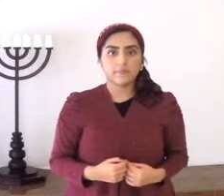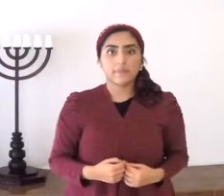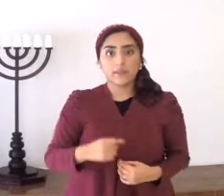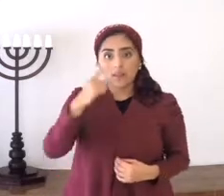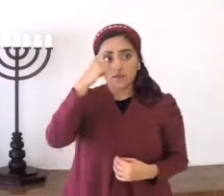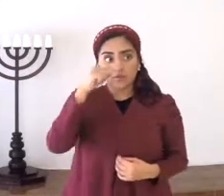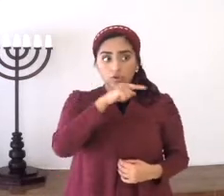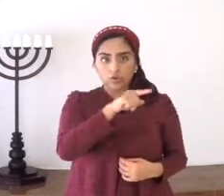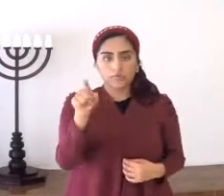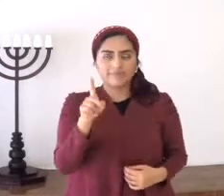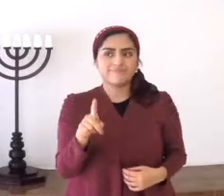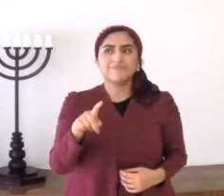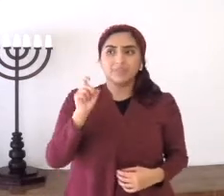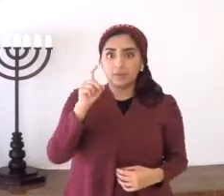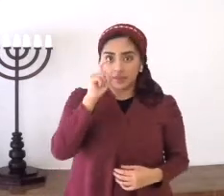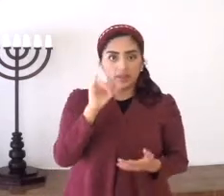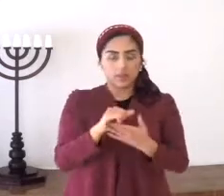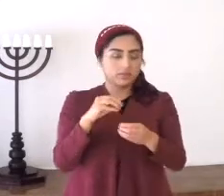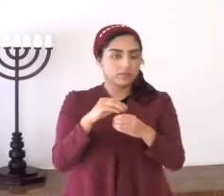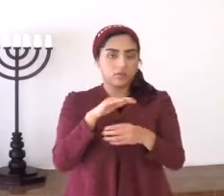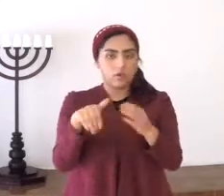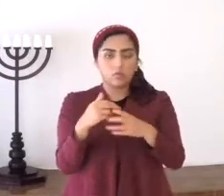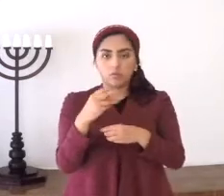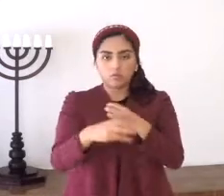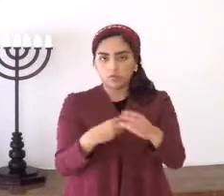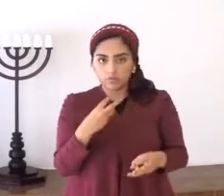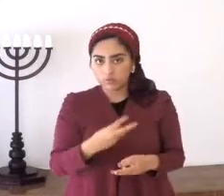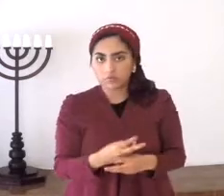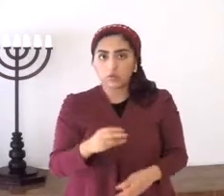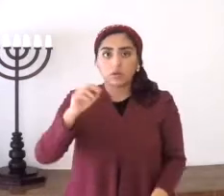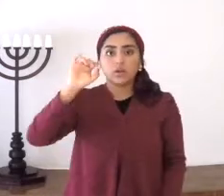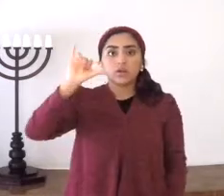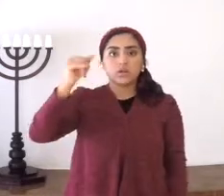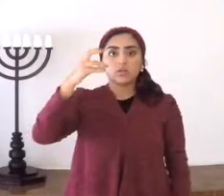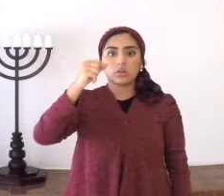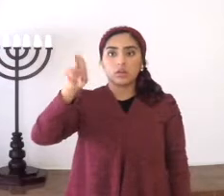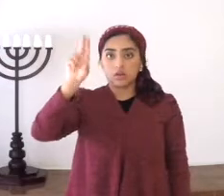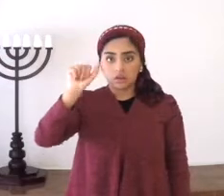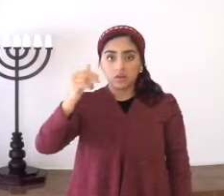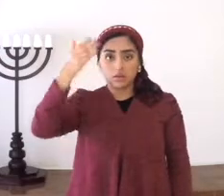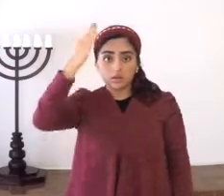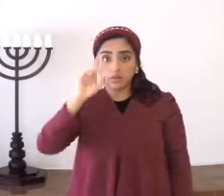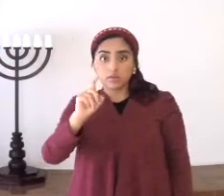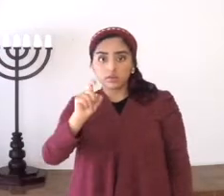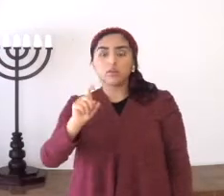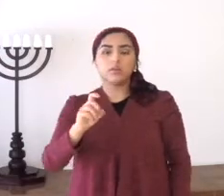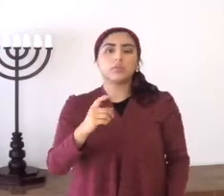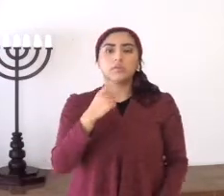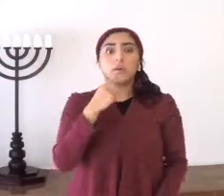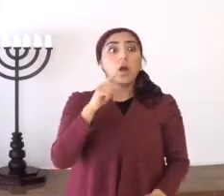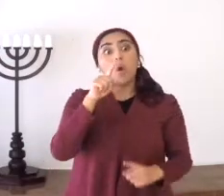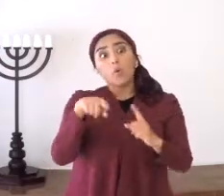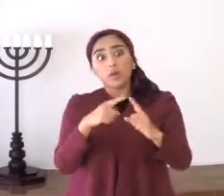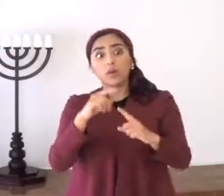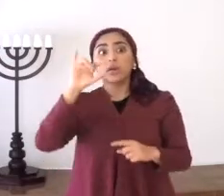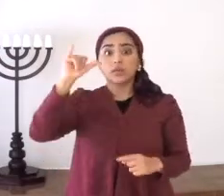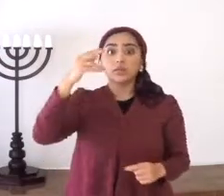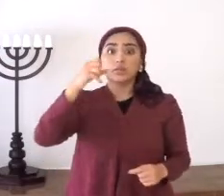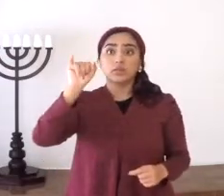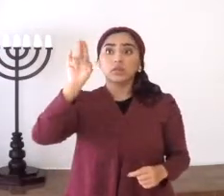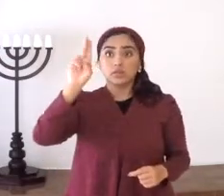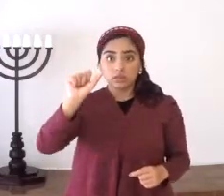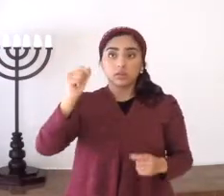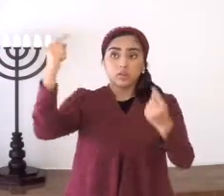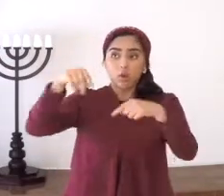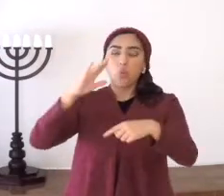Ahora, véanme tantito acá. Para los que tenían dudas, porque eso es a nivel mundial, ¿Yahshua es